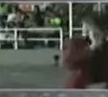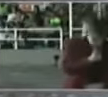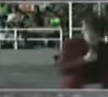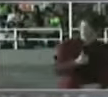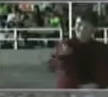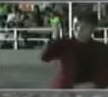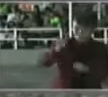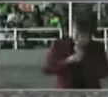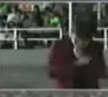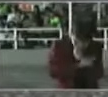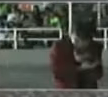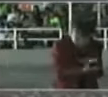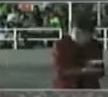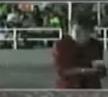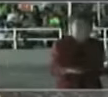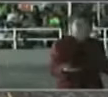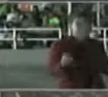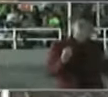abundancia.